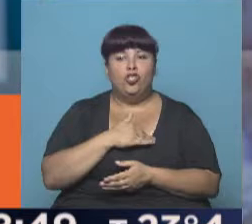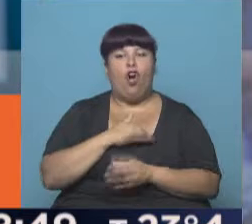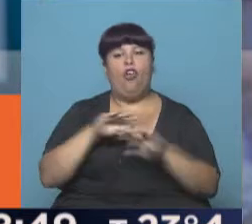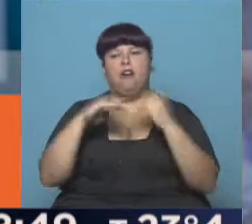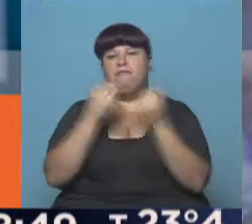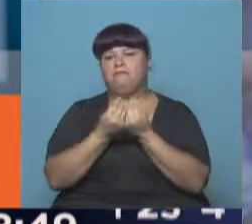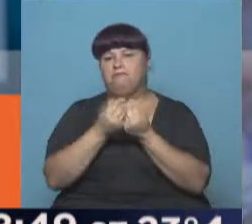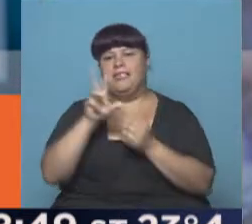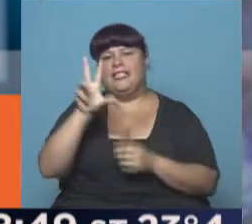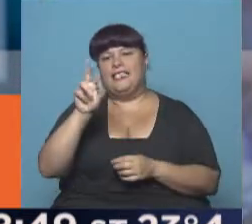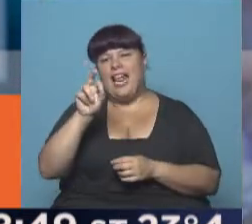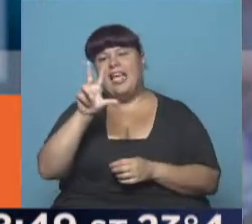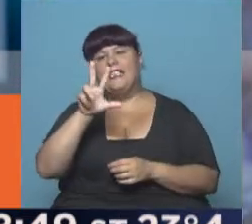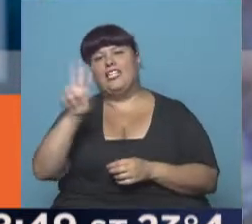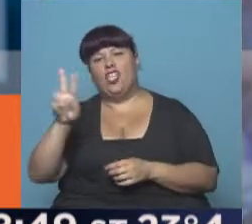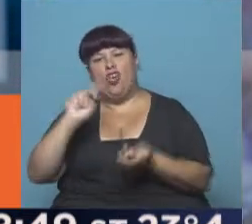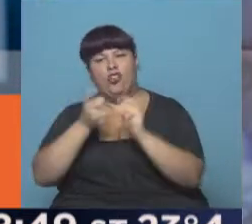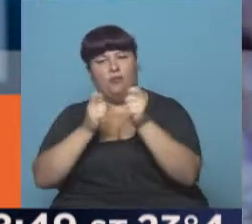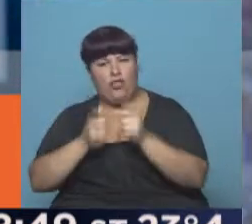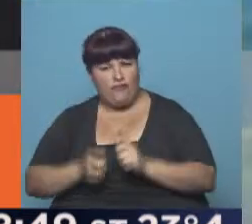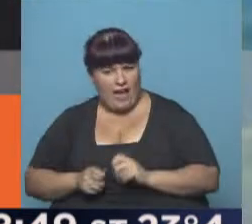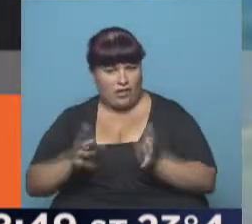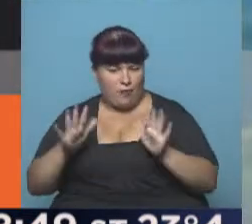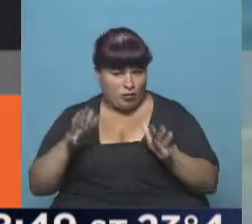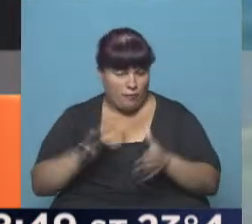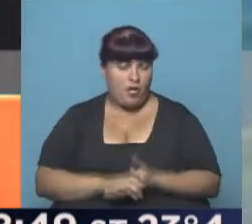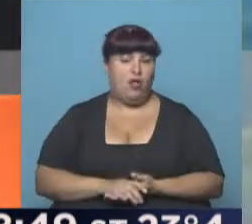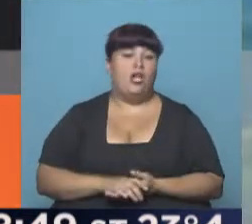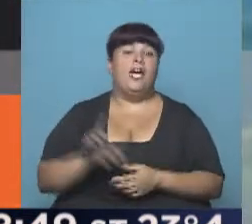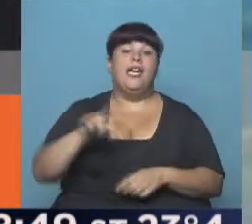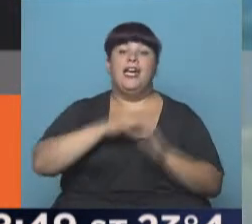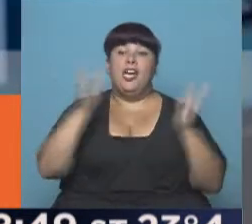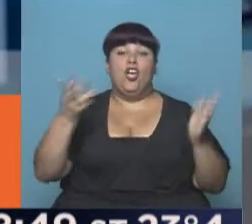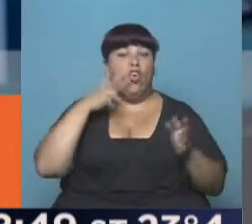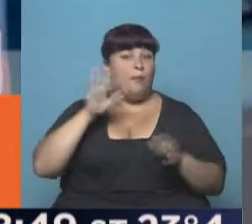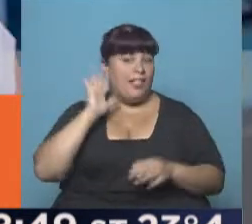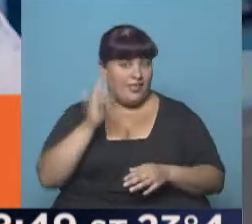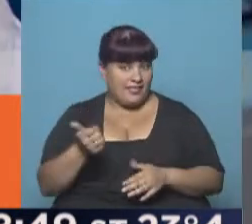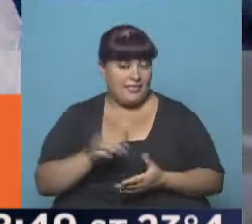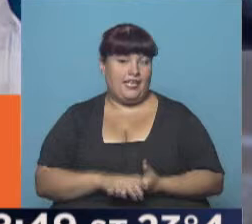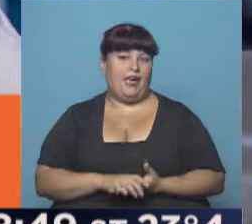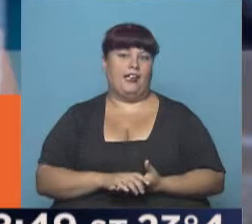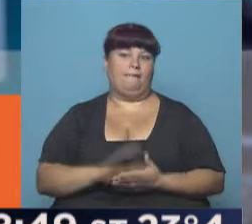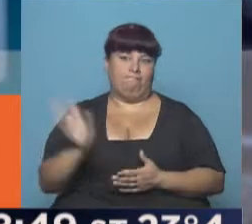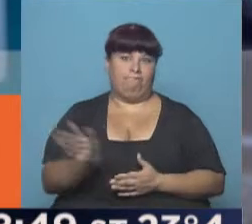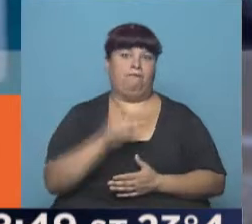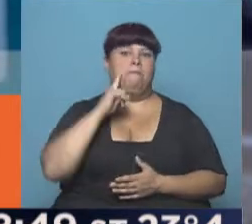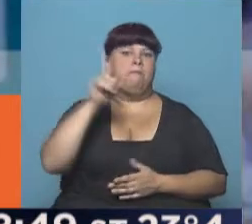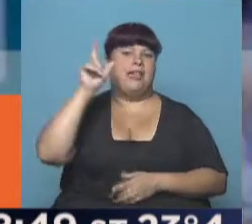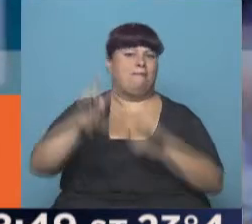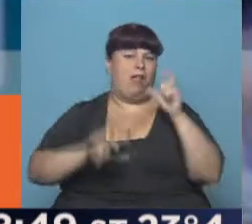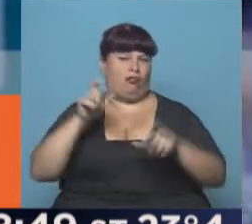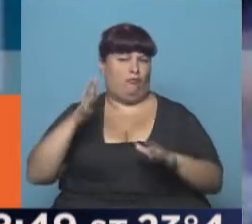promedio de no menos de 30, 32 modificaciones y durante el 2016 pasaron unas 1000